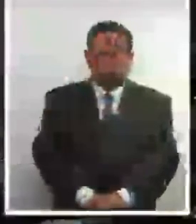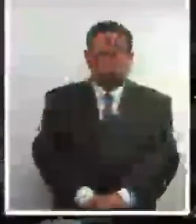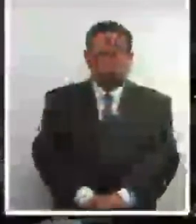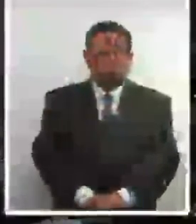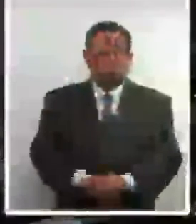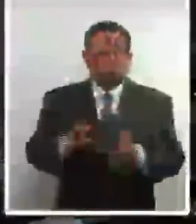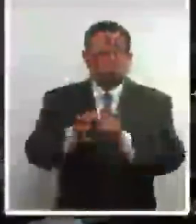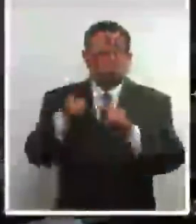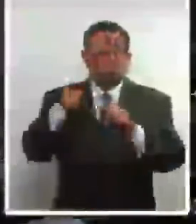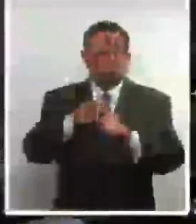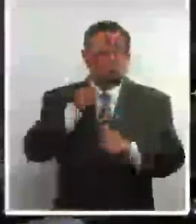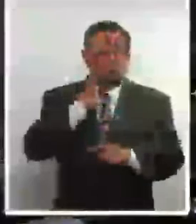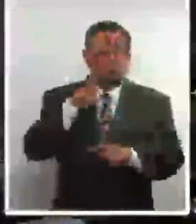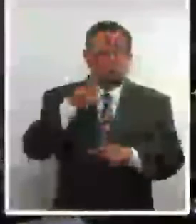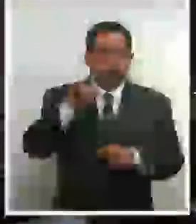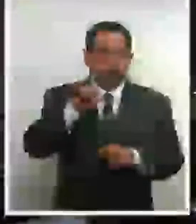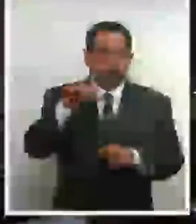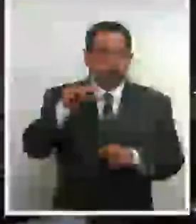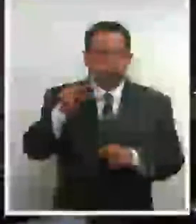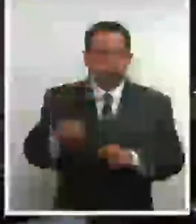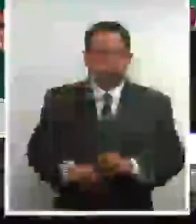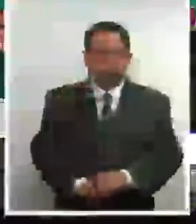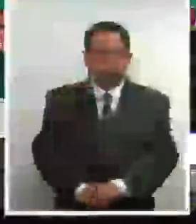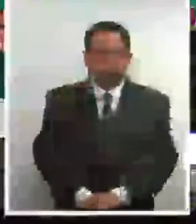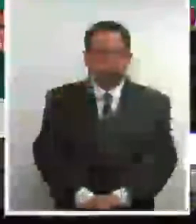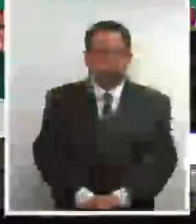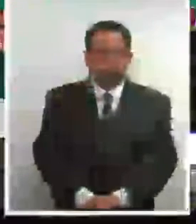¿Con qué objeto, diputado Quijano?